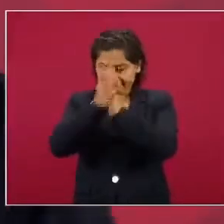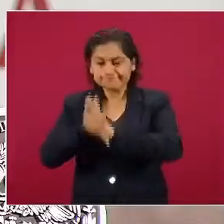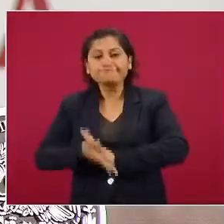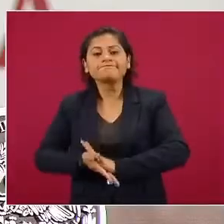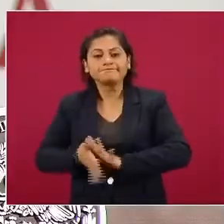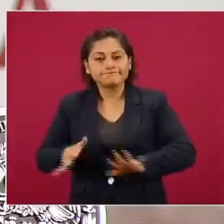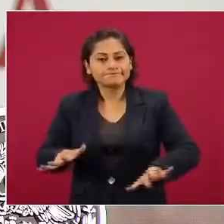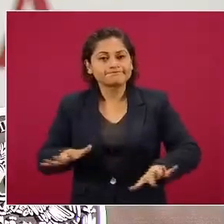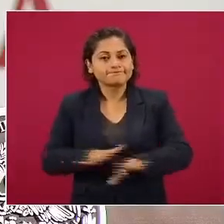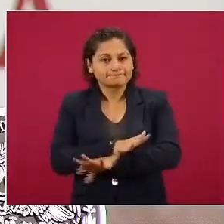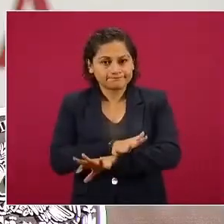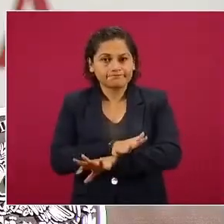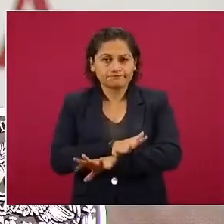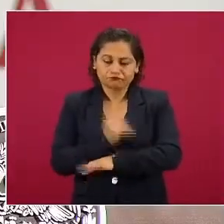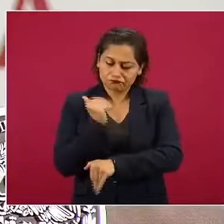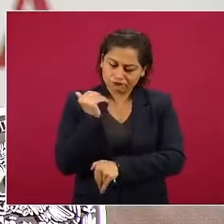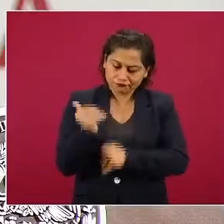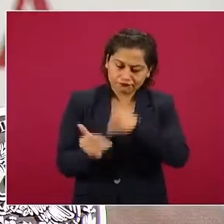aún